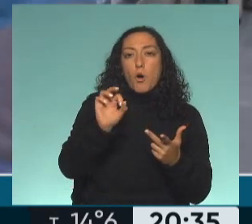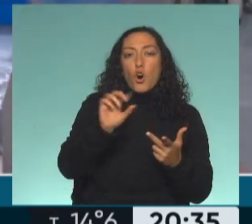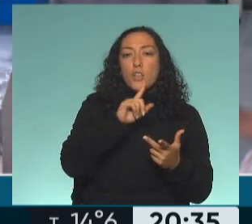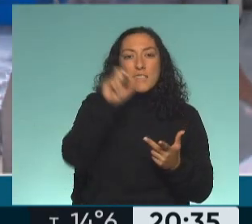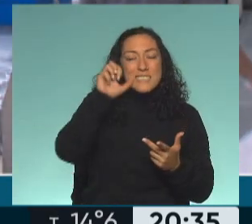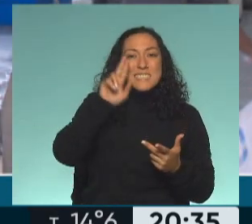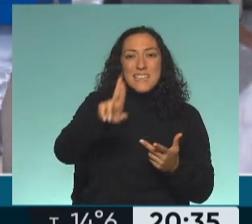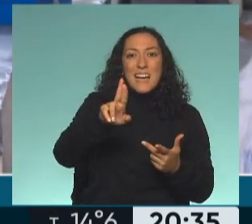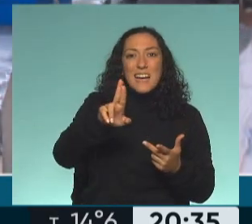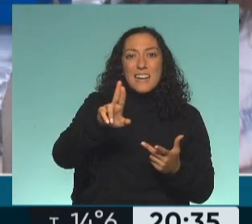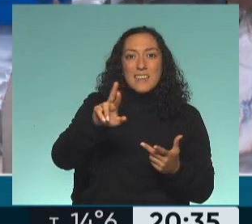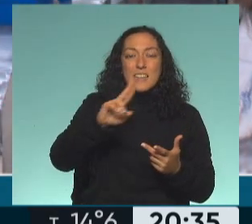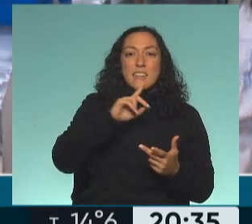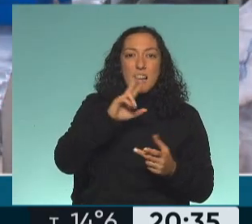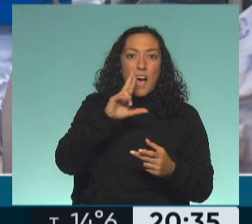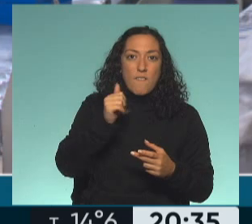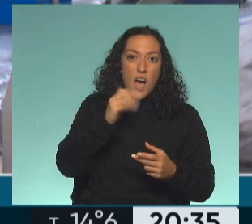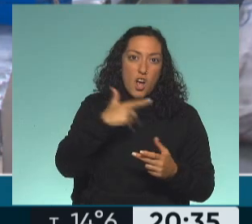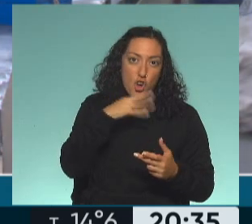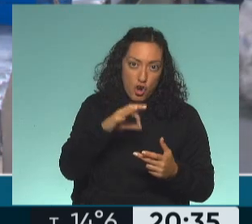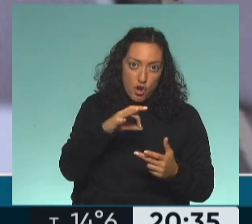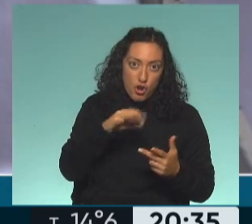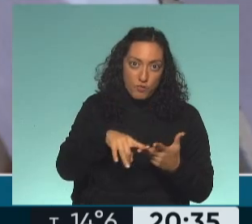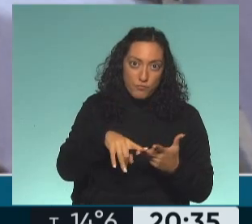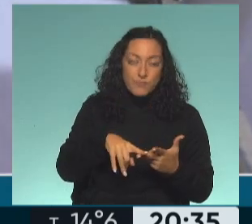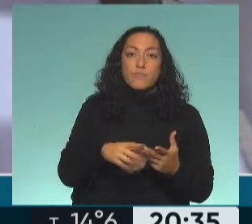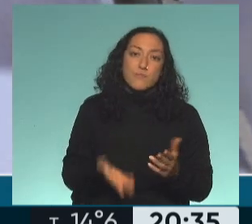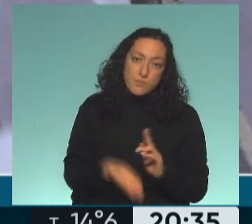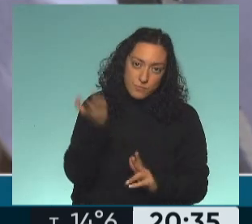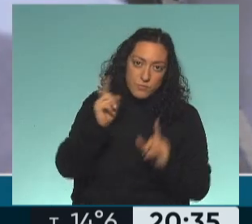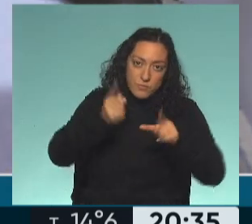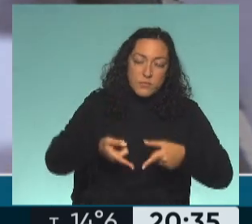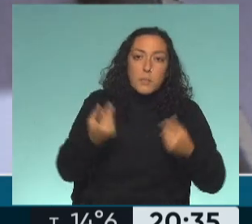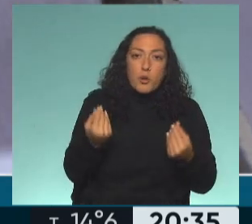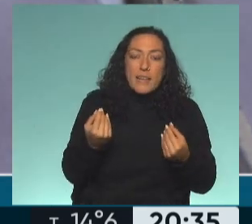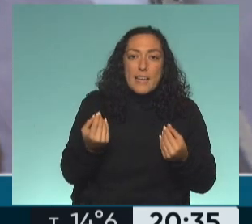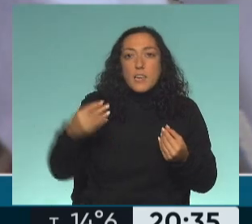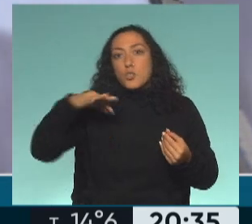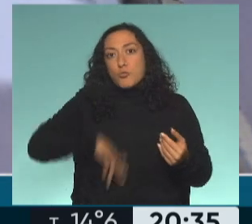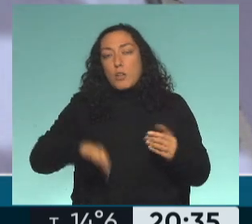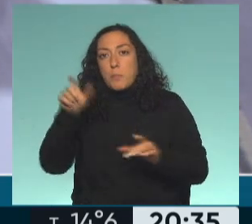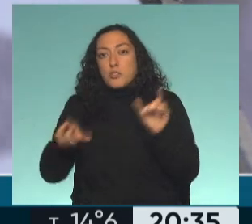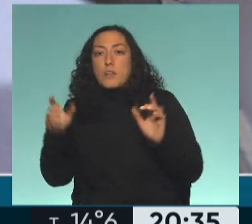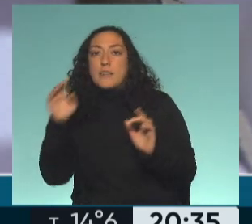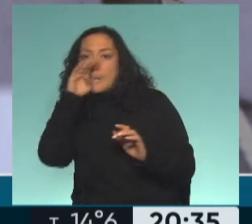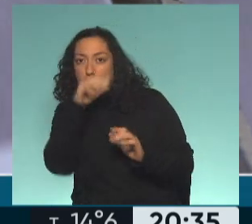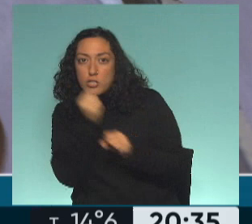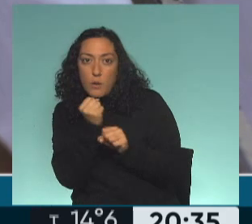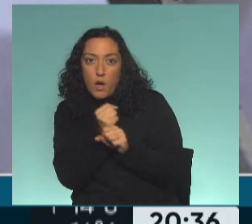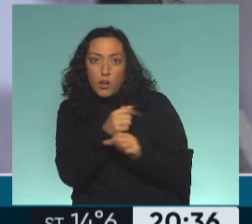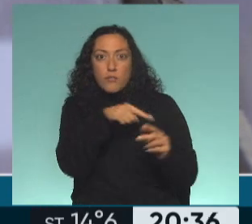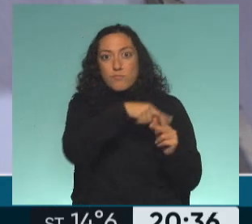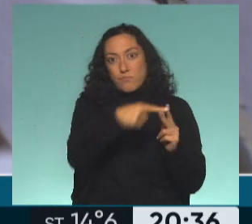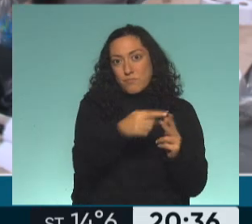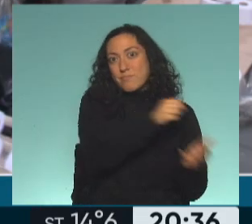potenciar trabajo, acompañar, que son complementos para los ingresos de los informales, se